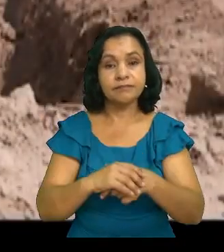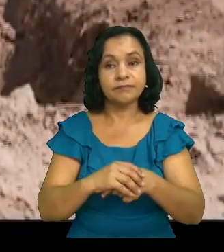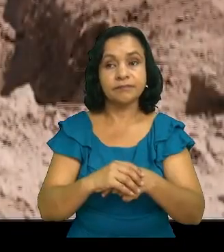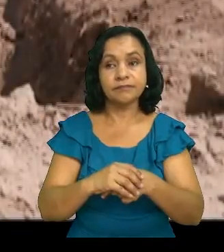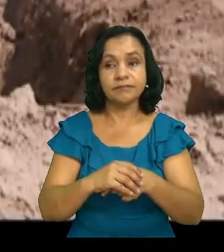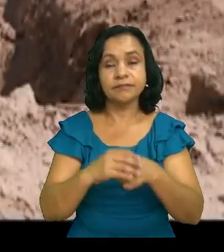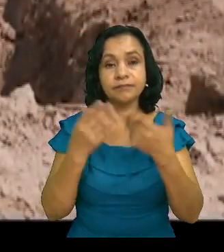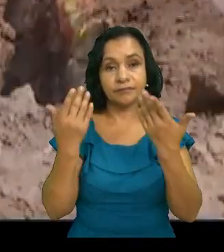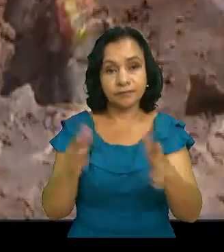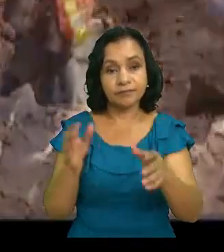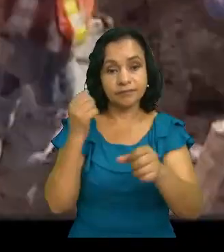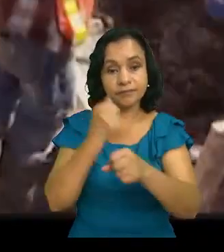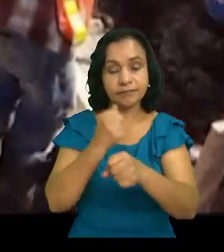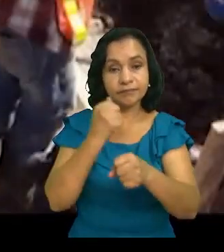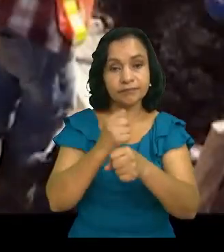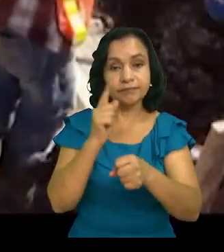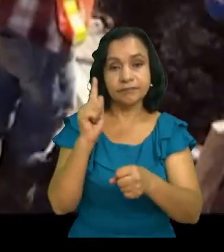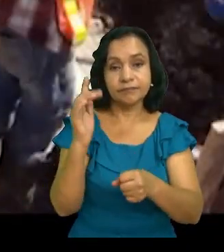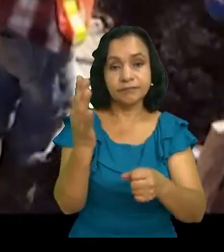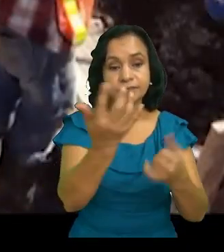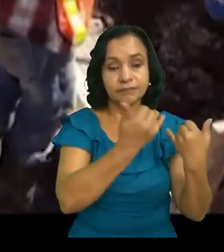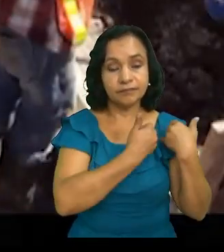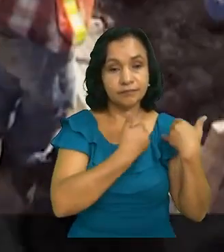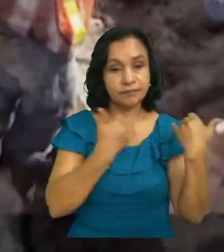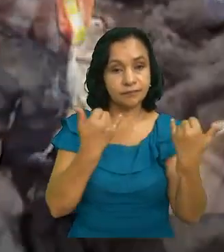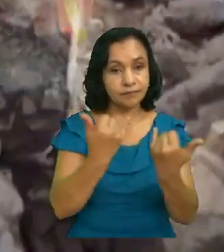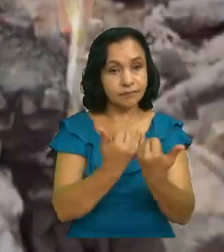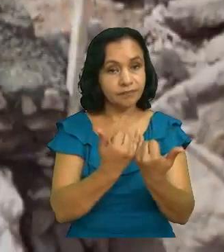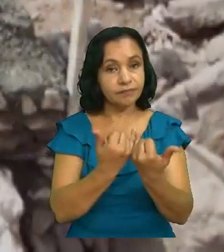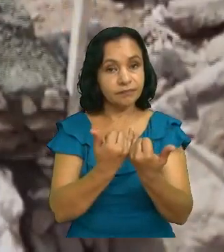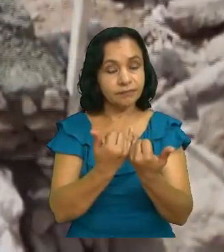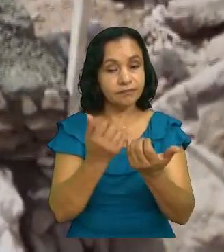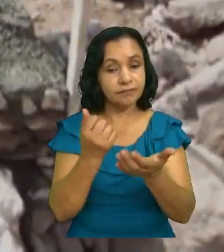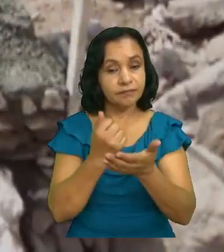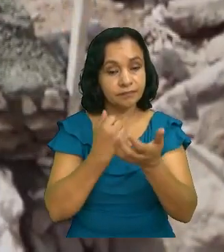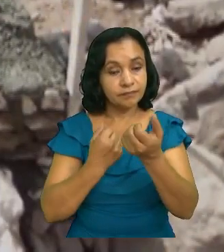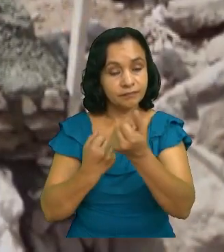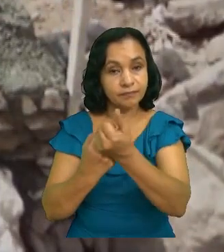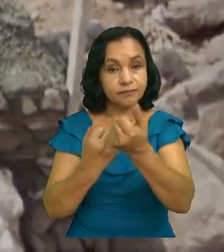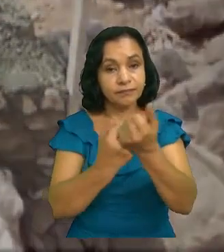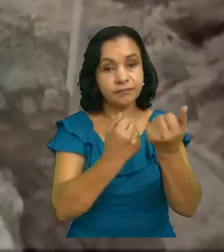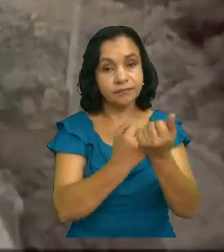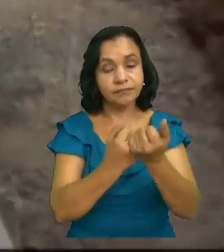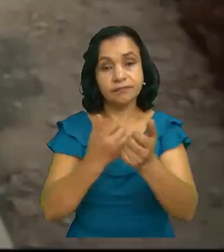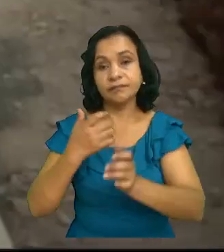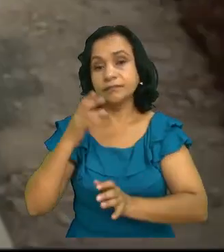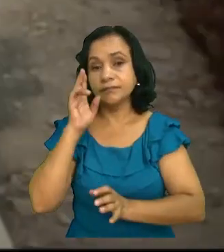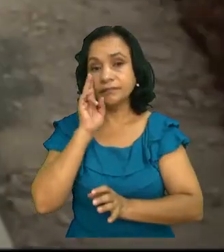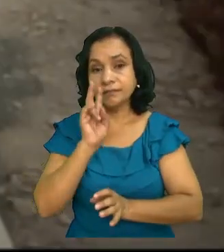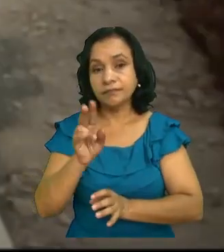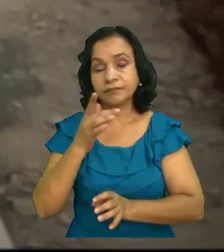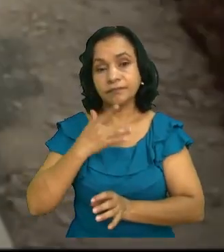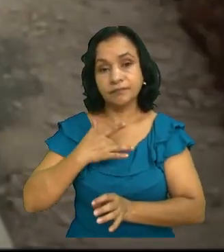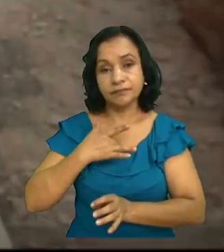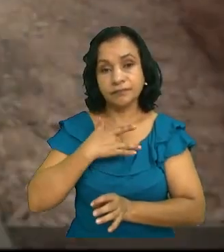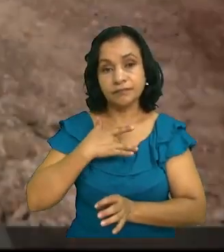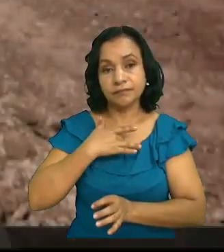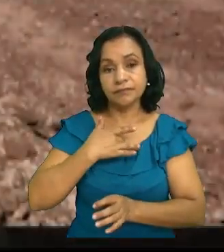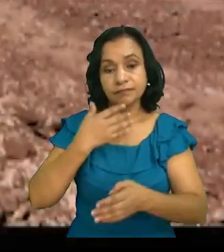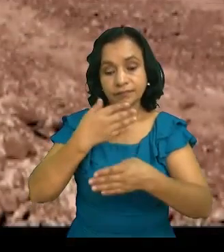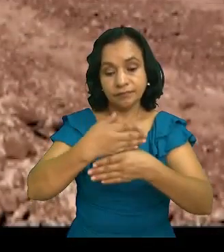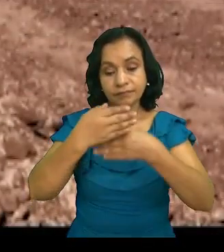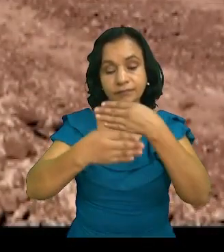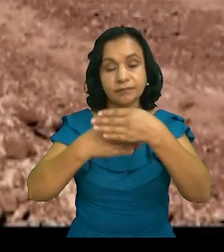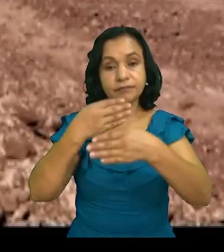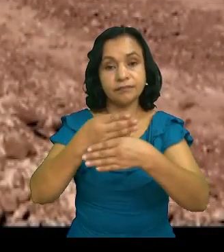Hemos trabajado con todas las instituciones, digamos, para atender las necesidades que se derivan de una obra como